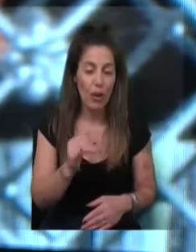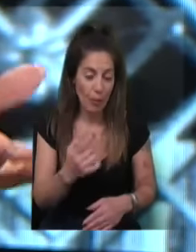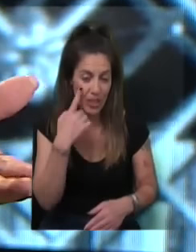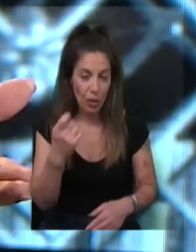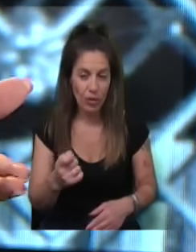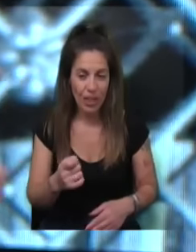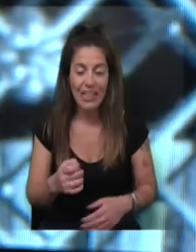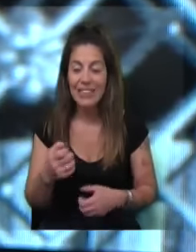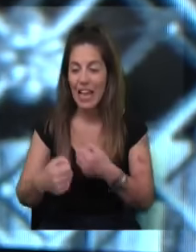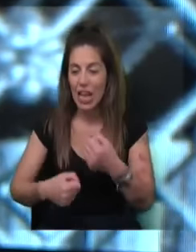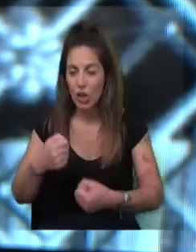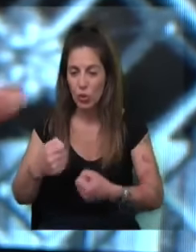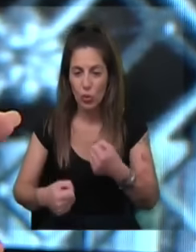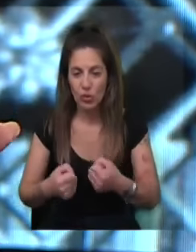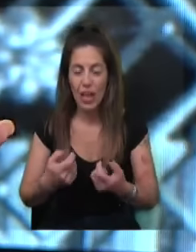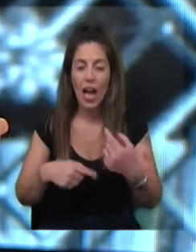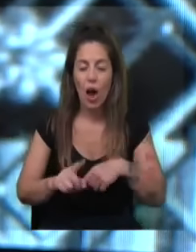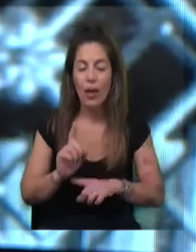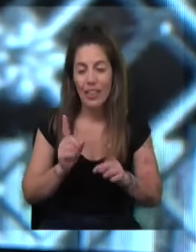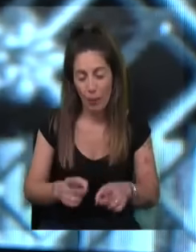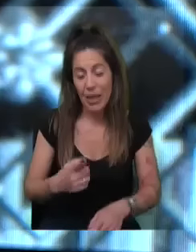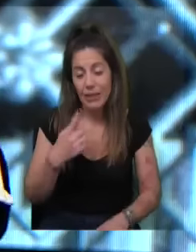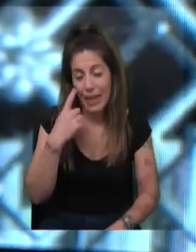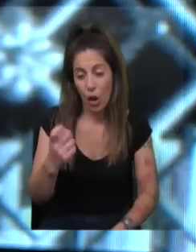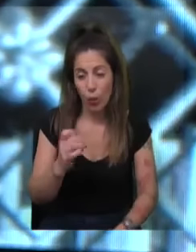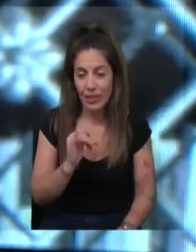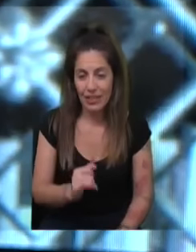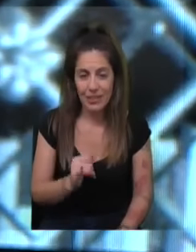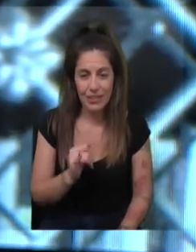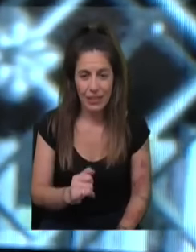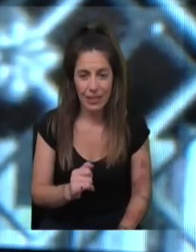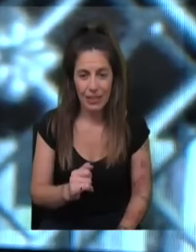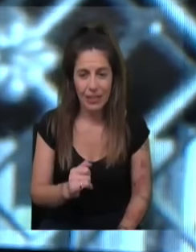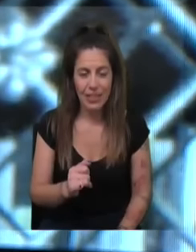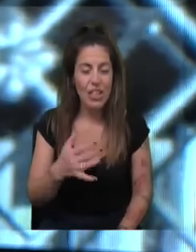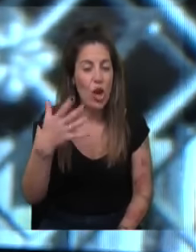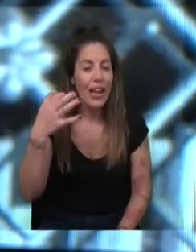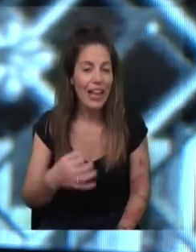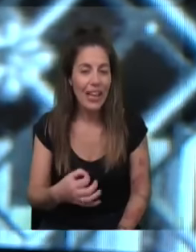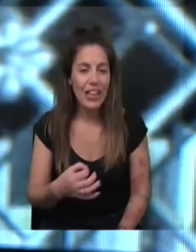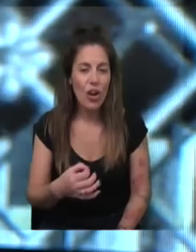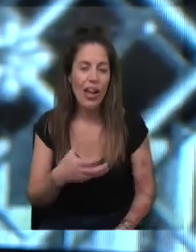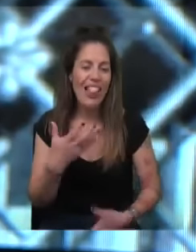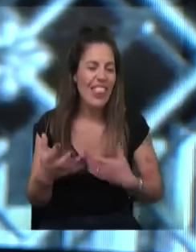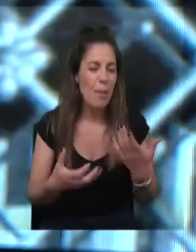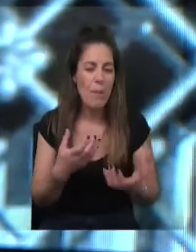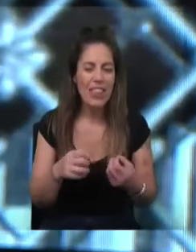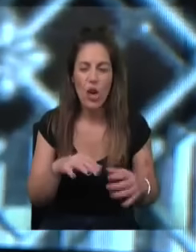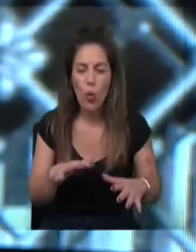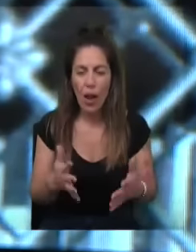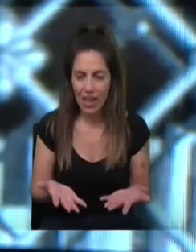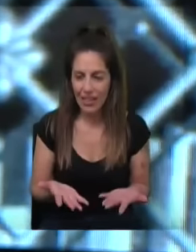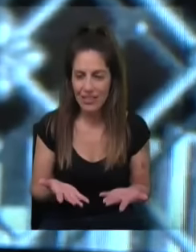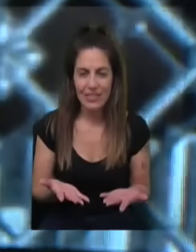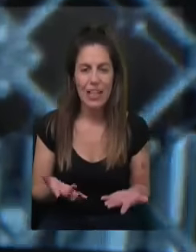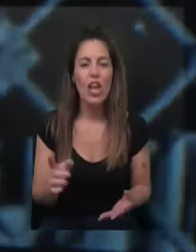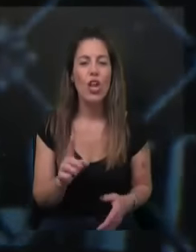ni a la industria Aunque la vamos a tener en cuenta entonces me parece que el desmadre pasa porque no